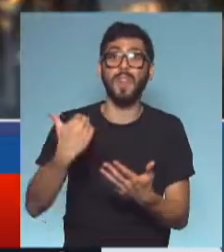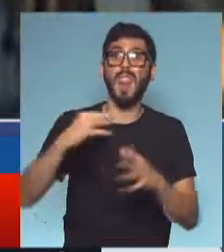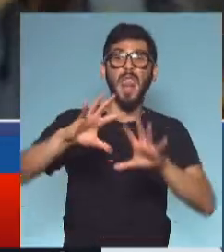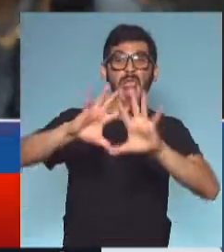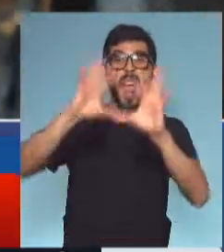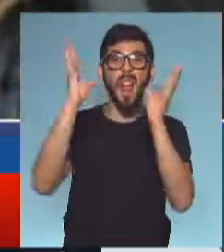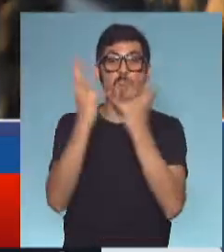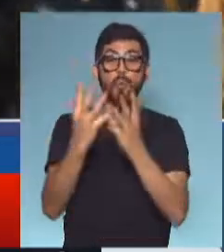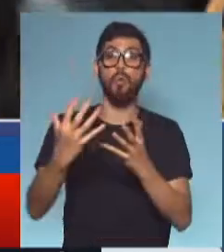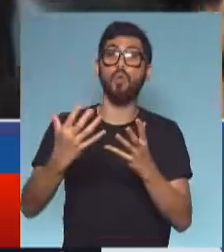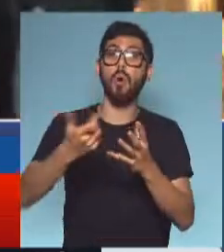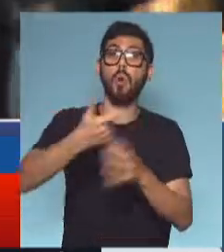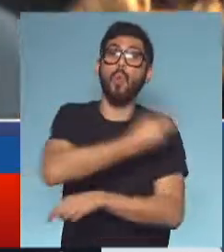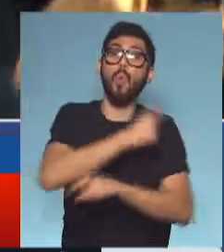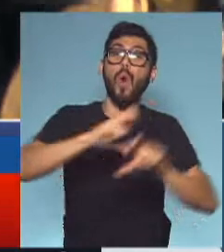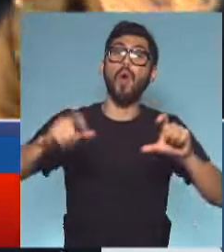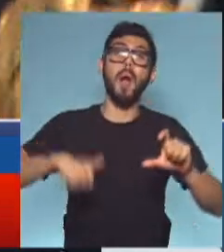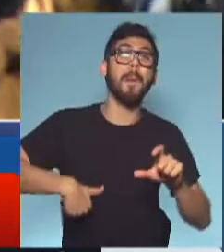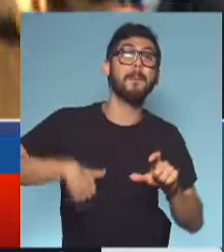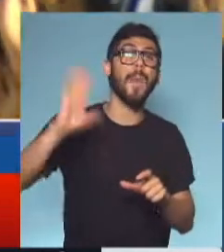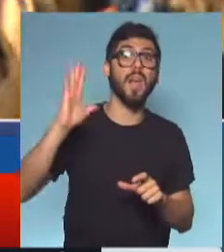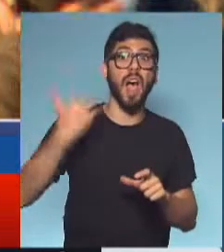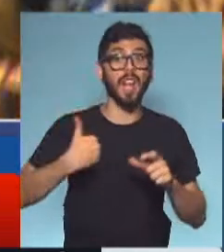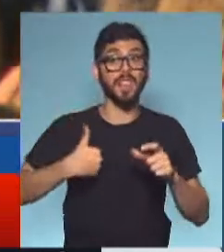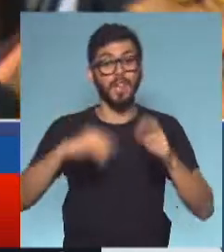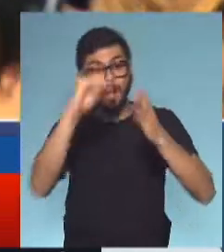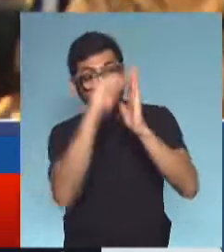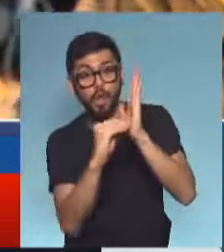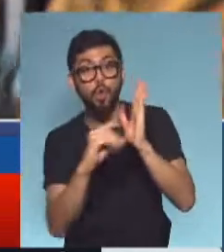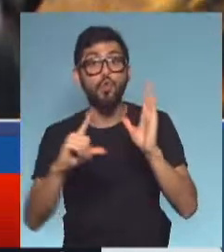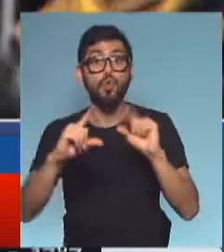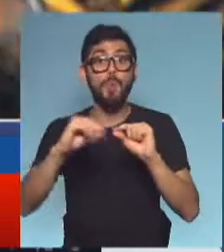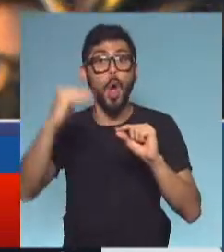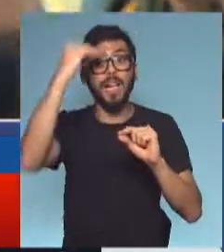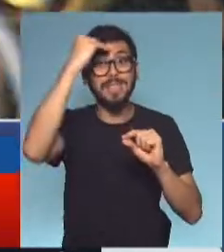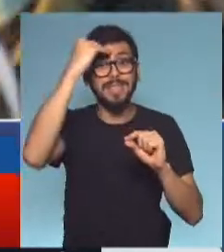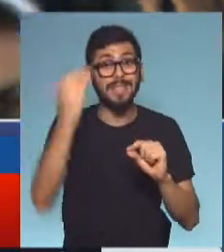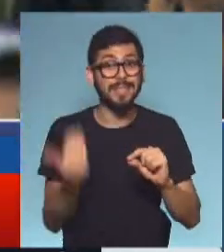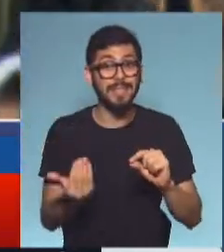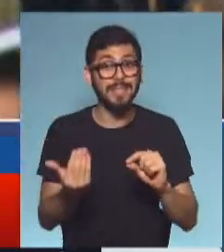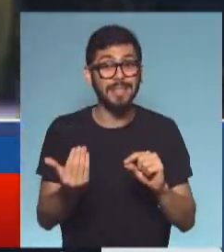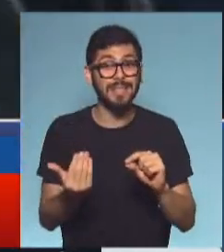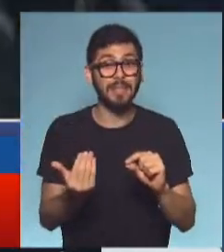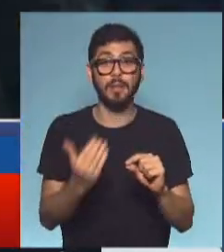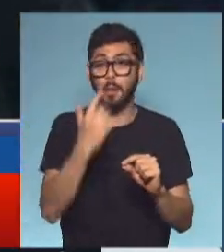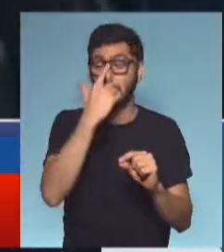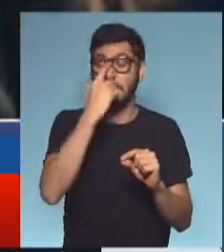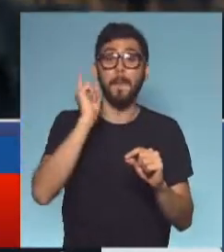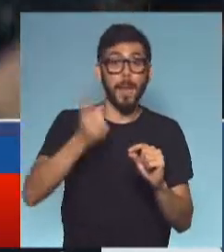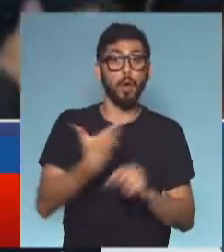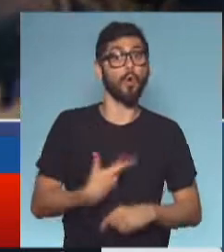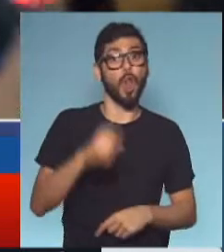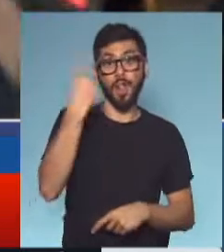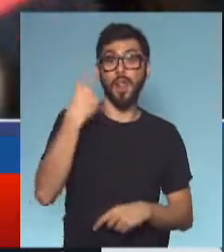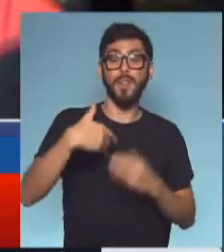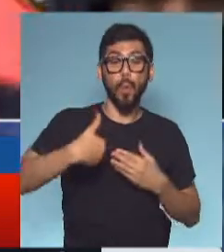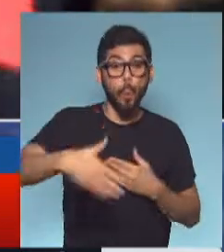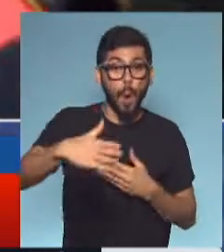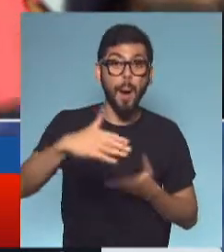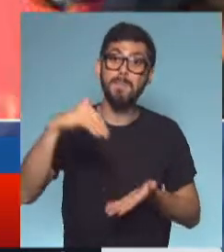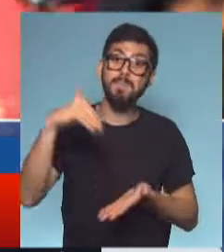vacunas tiene, de acuerdo a su cantidad de población, y en los próximos días van a estar llegando, como anunció el gobierno nacional, millones